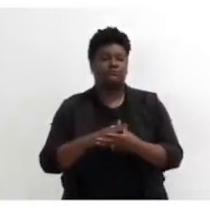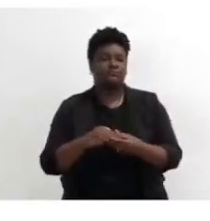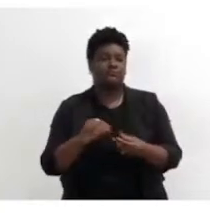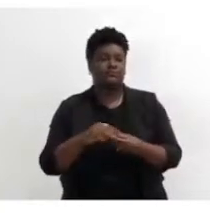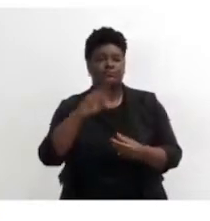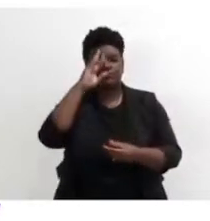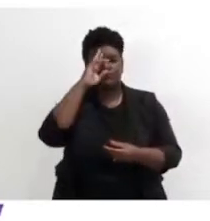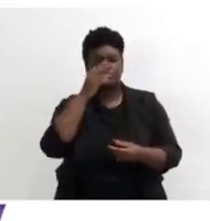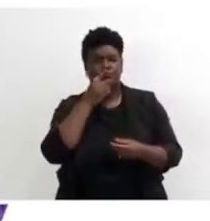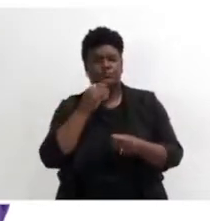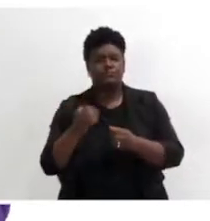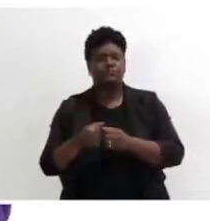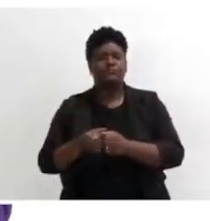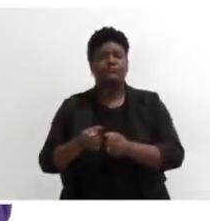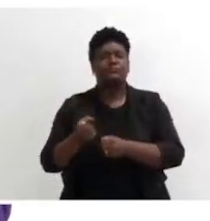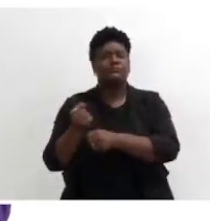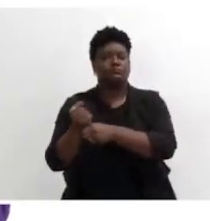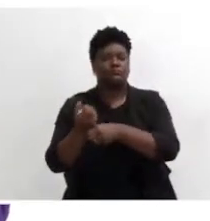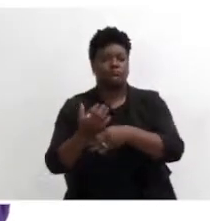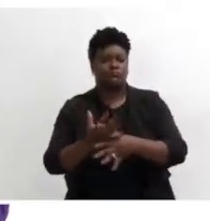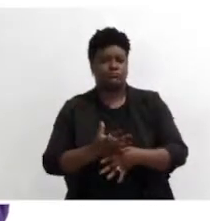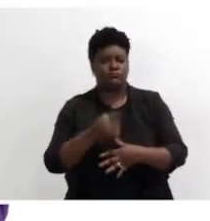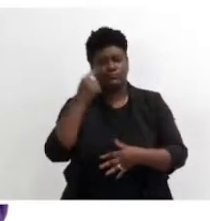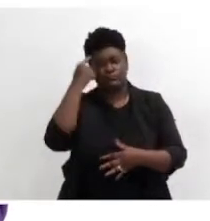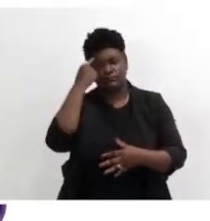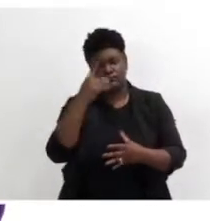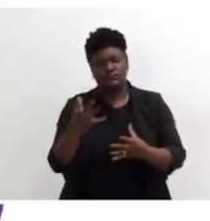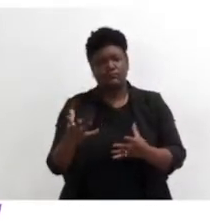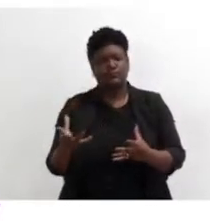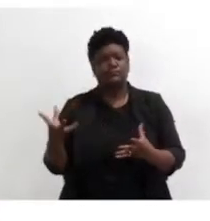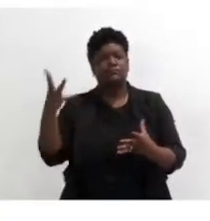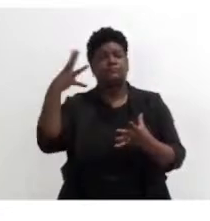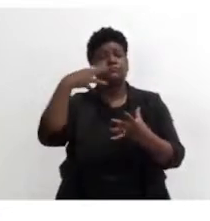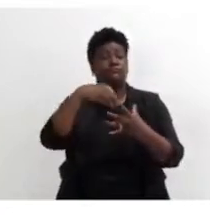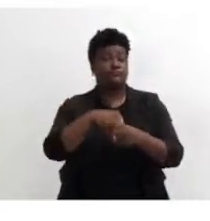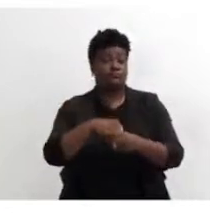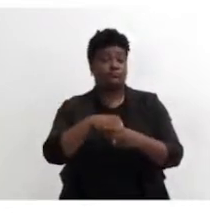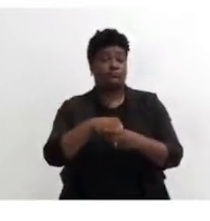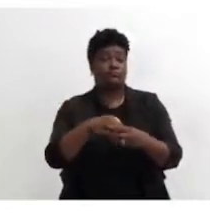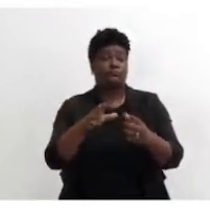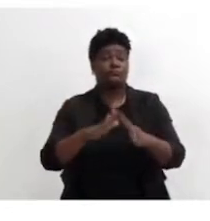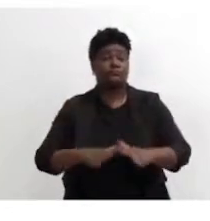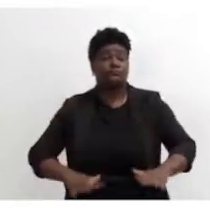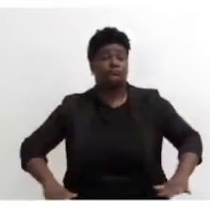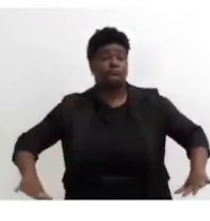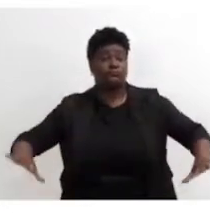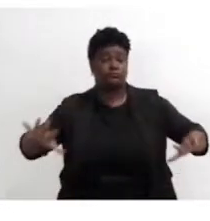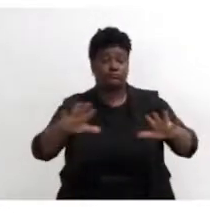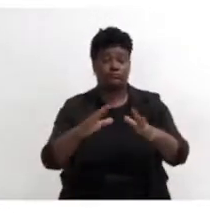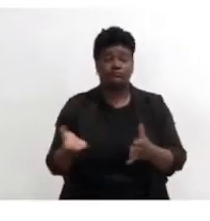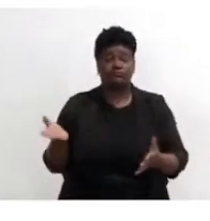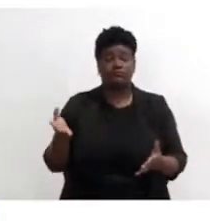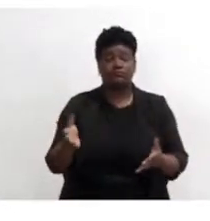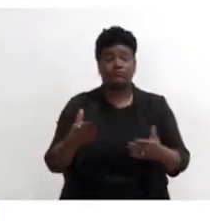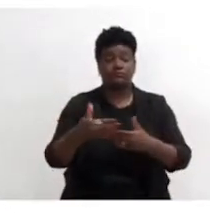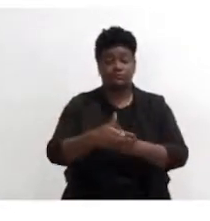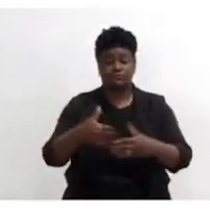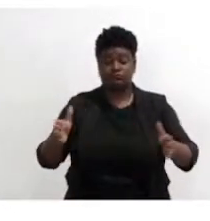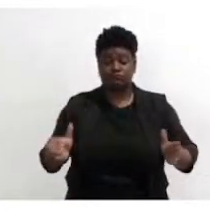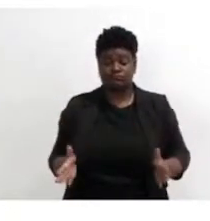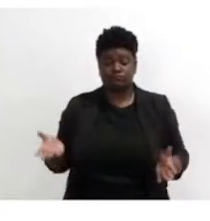preparada para adentrarse en mediano y largo plazo en el campo del ensamblaje, la prueba y el